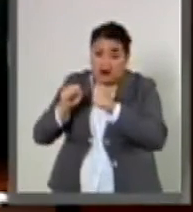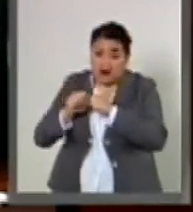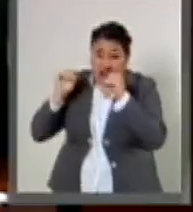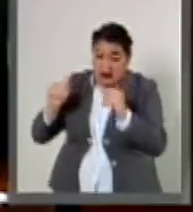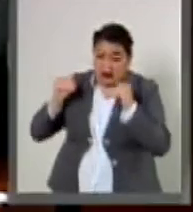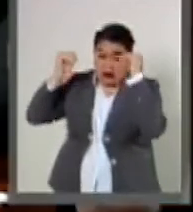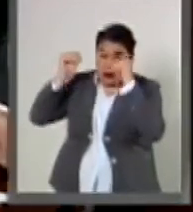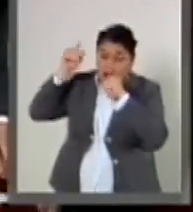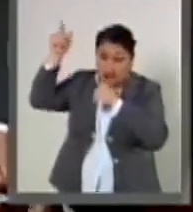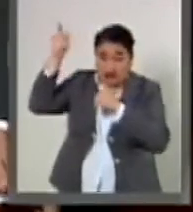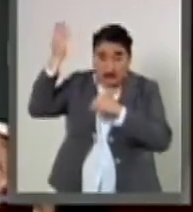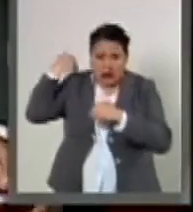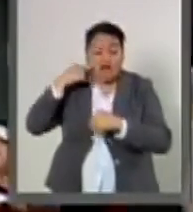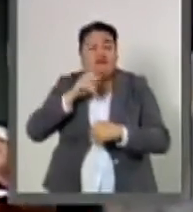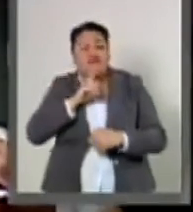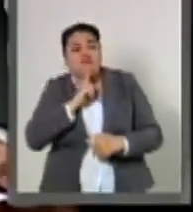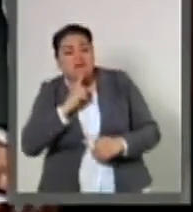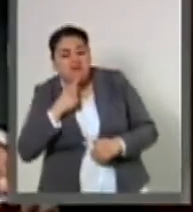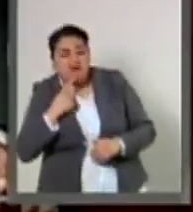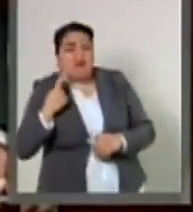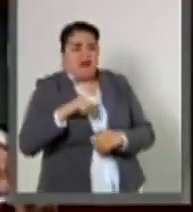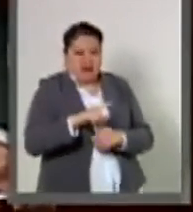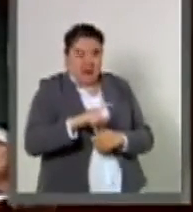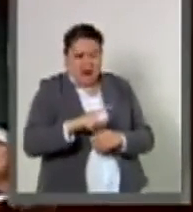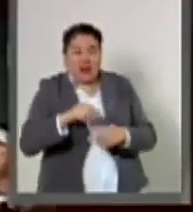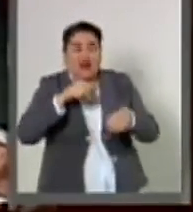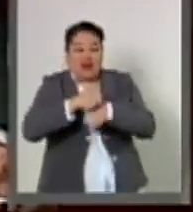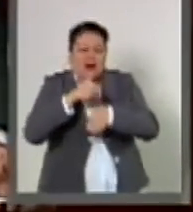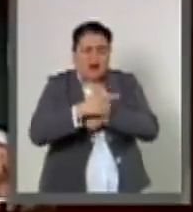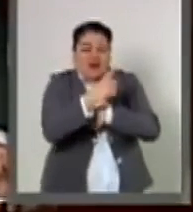en la contradicción de tesis